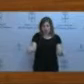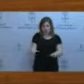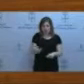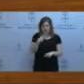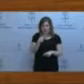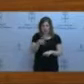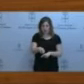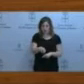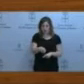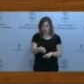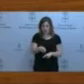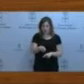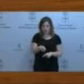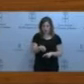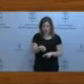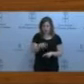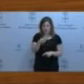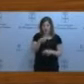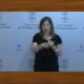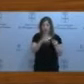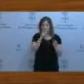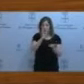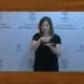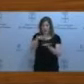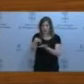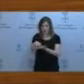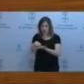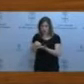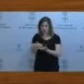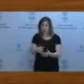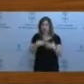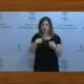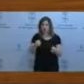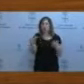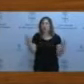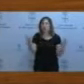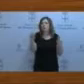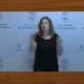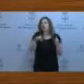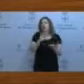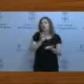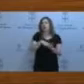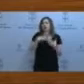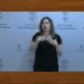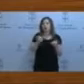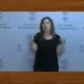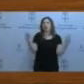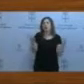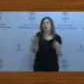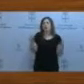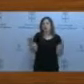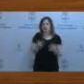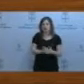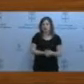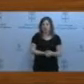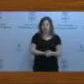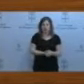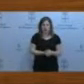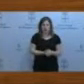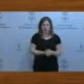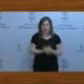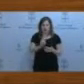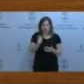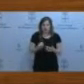aquello estaba previsto para equipamiento sanitario. Bien, ¿qué ocurre hoy con el centro de salud? Pues que ahí sigue como